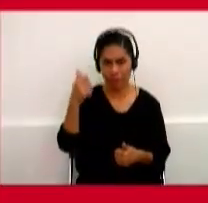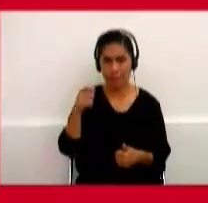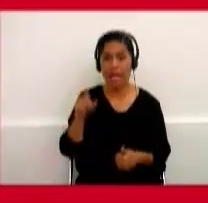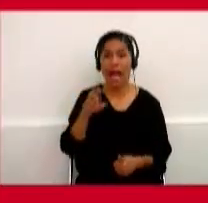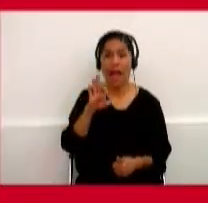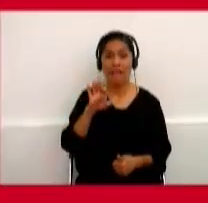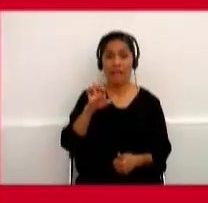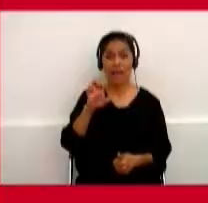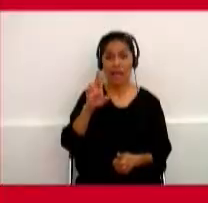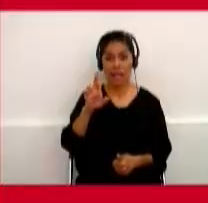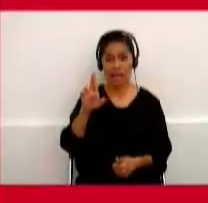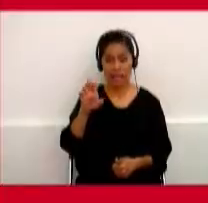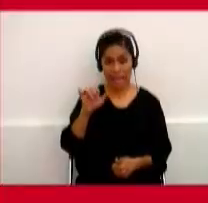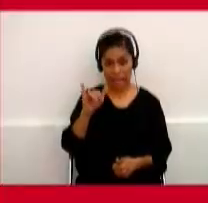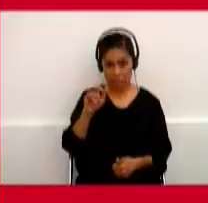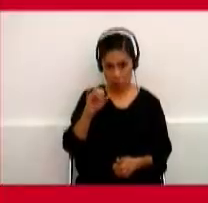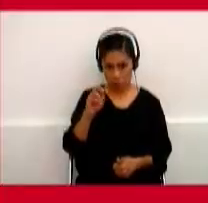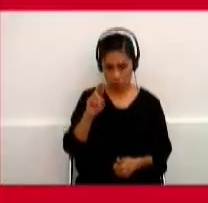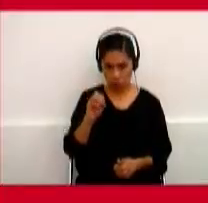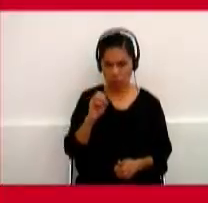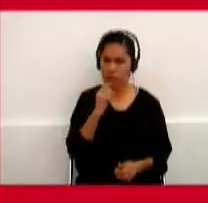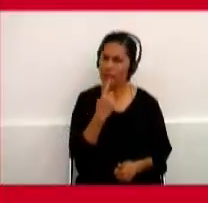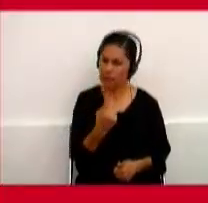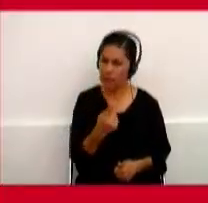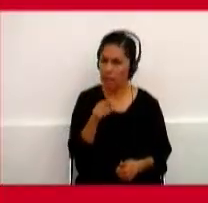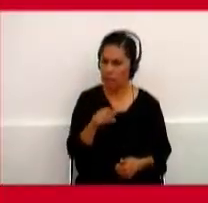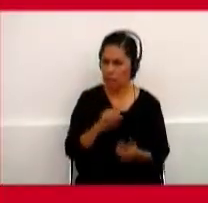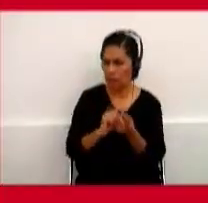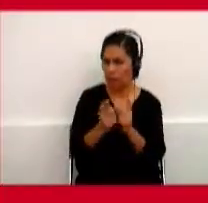¿no? Del aceite mineral al aceite sintético.